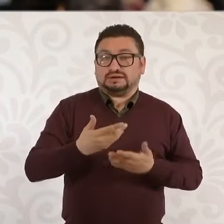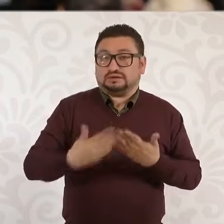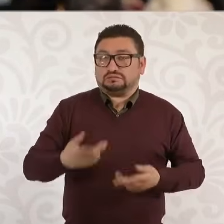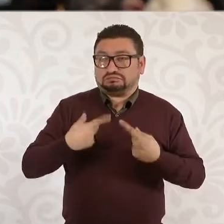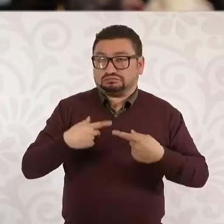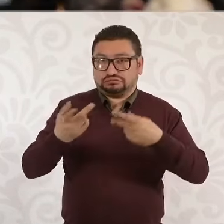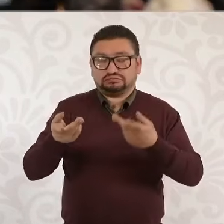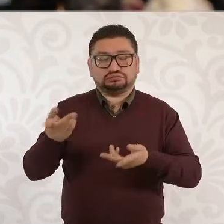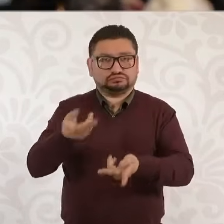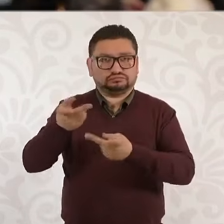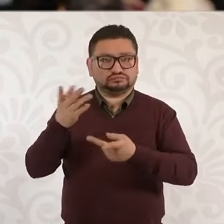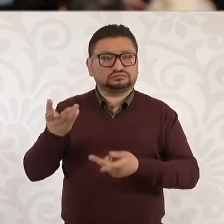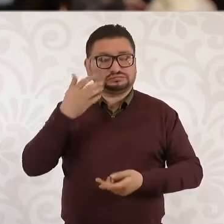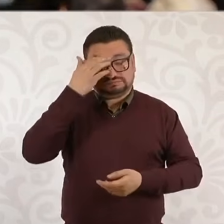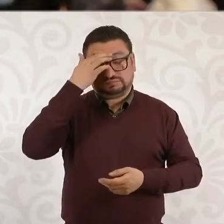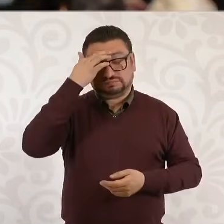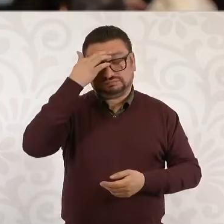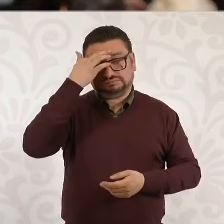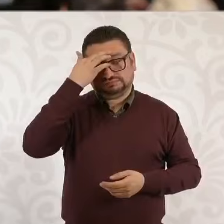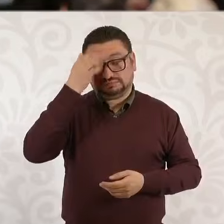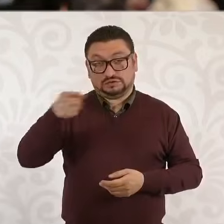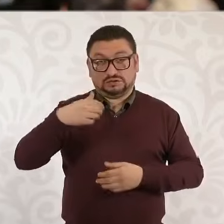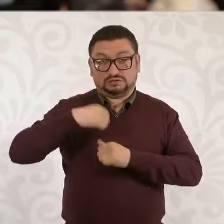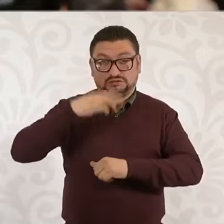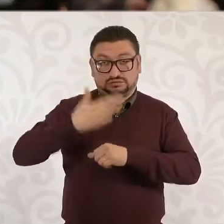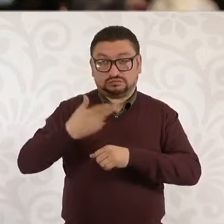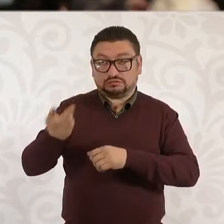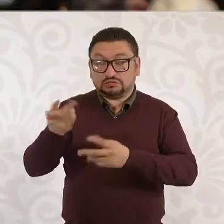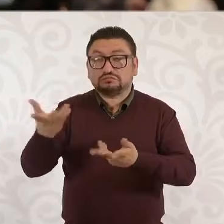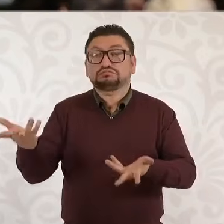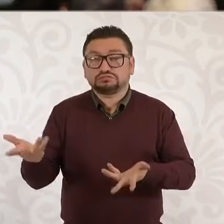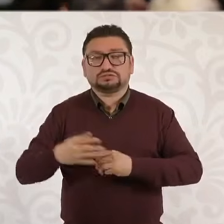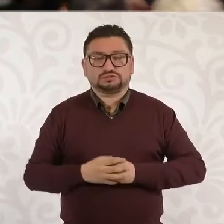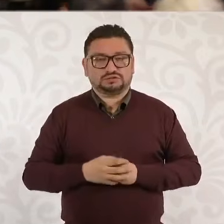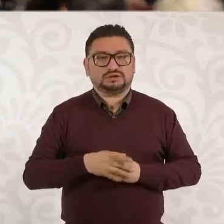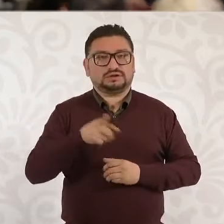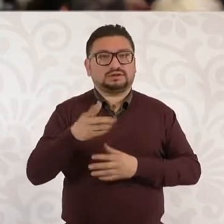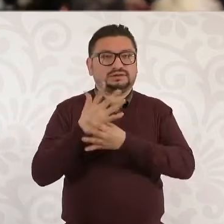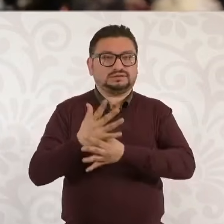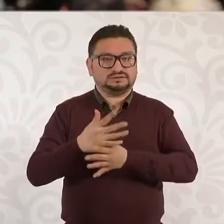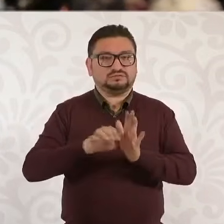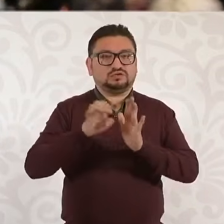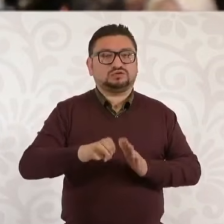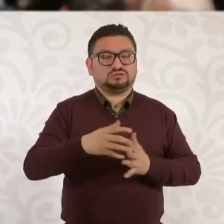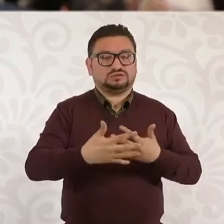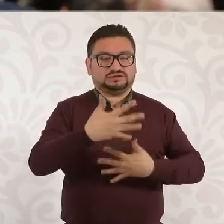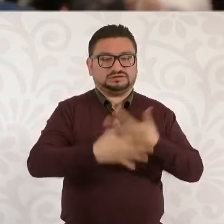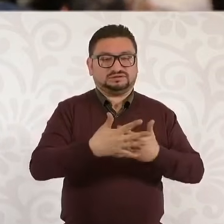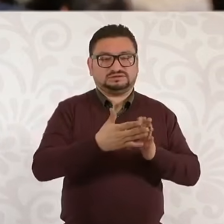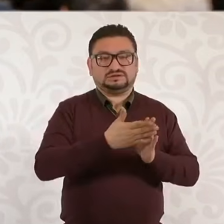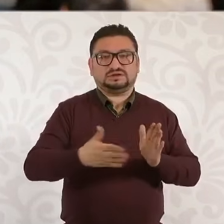hicieron la encuesta me dicen que si la hicimos del 15 al